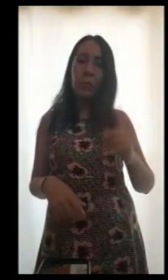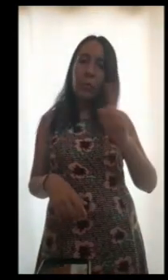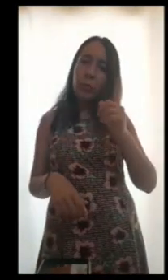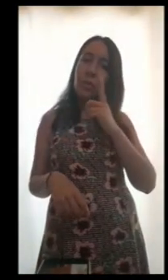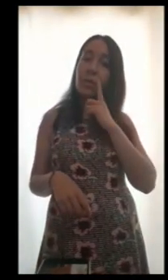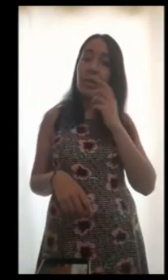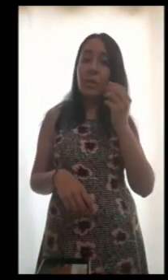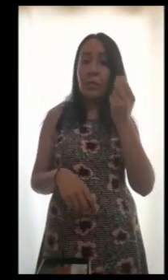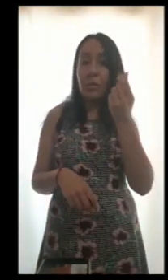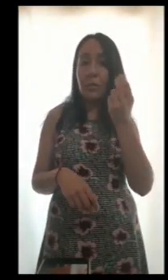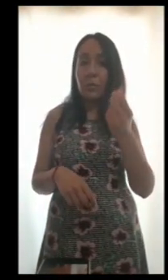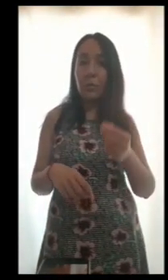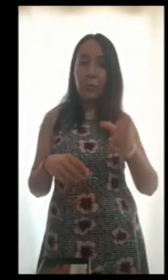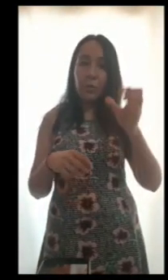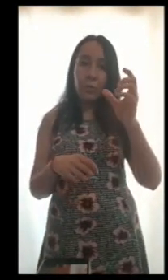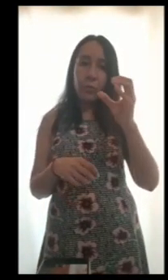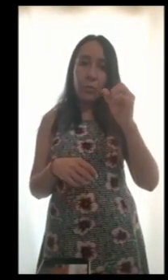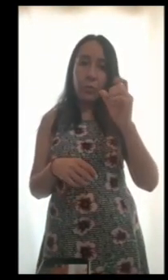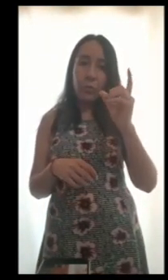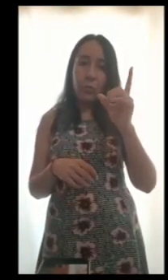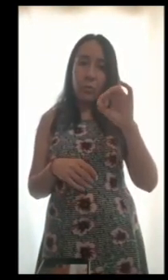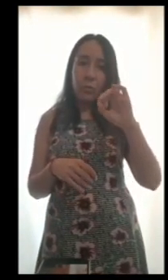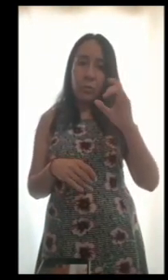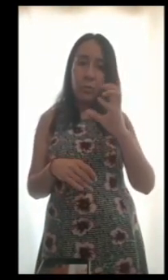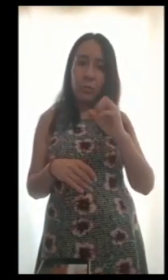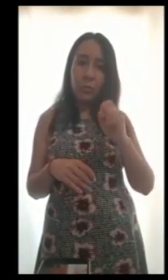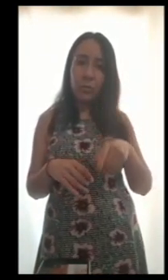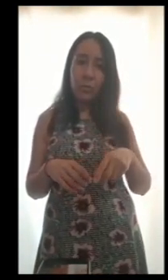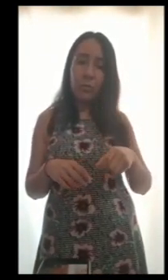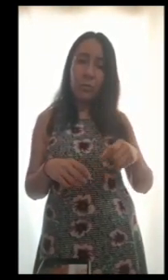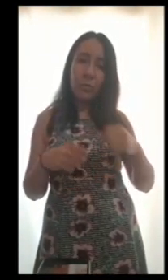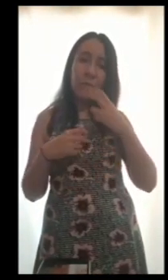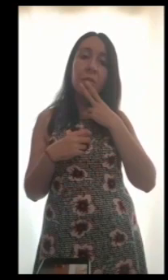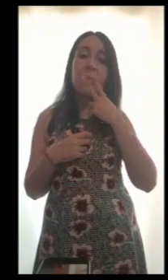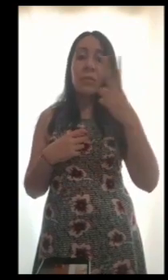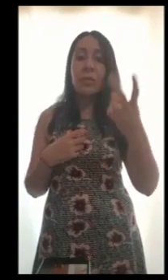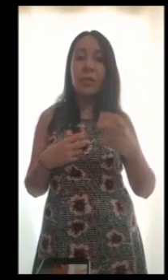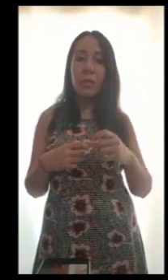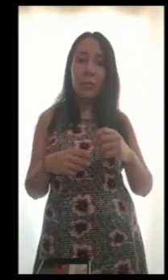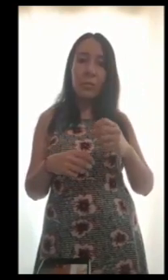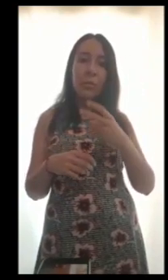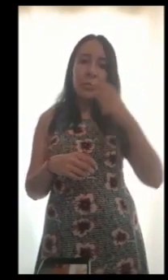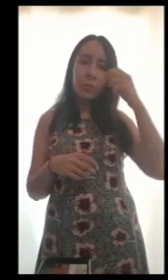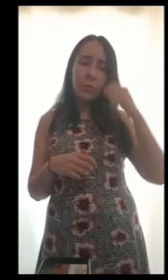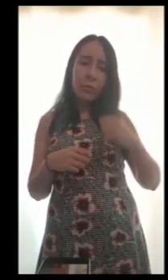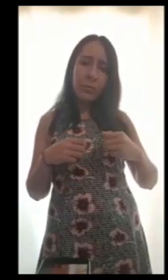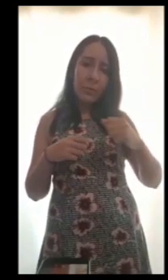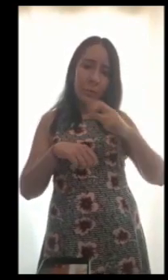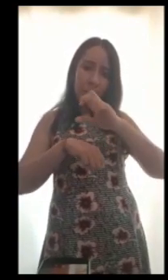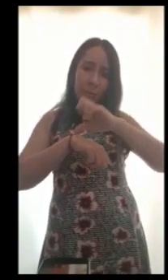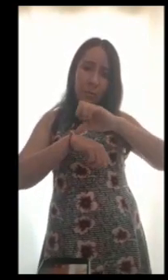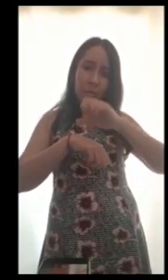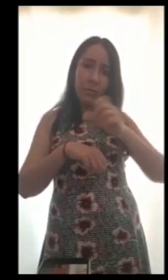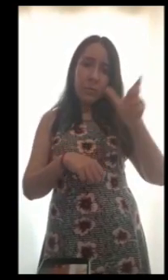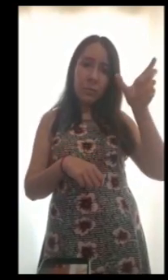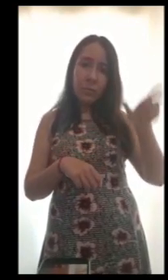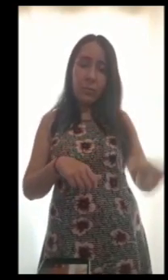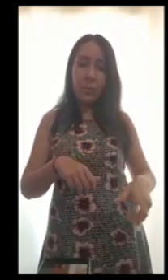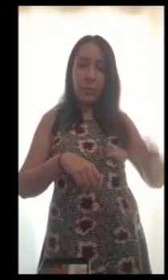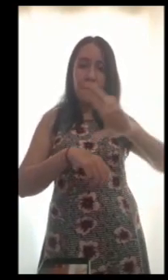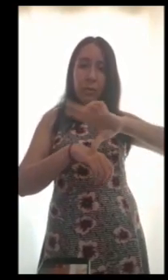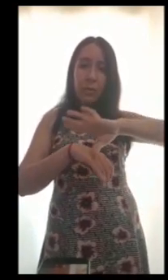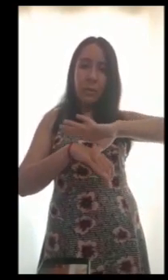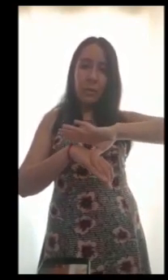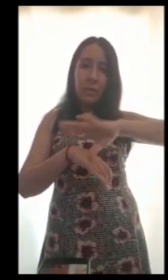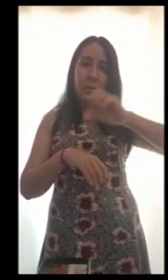pobreza, o por su condición, o por su estilo de vida, o por su enfermedad, o por su nacionalidad, etc. Y se